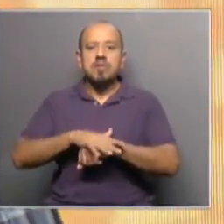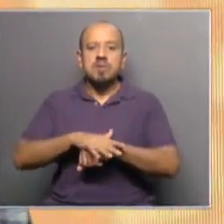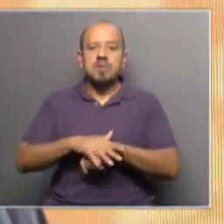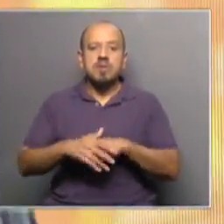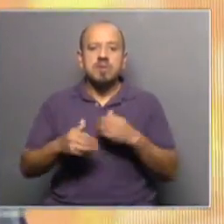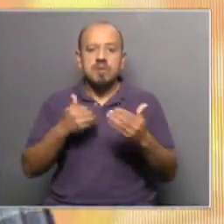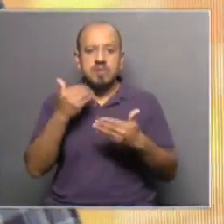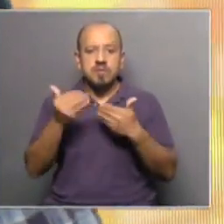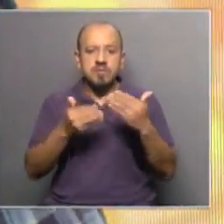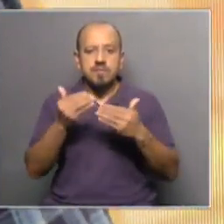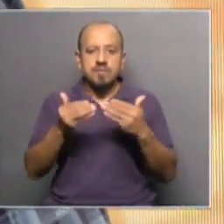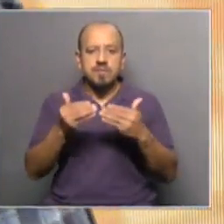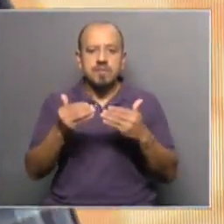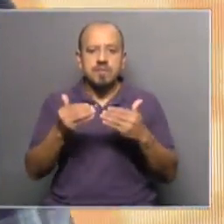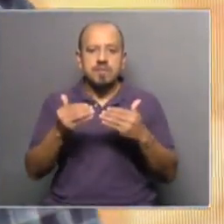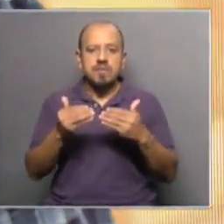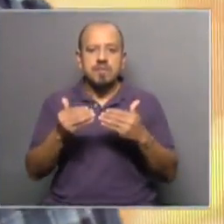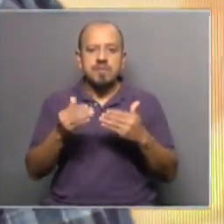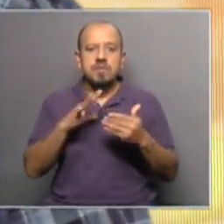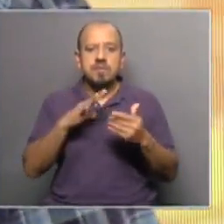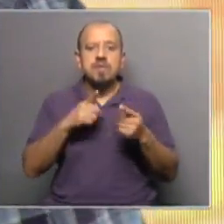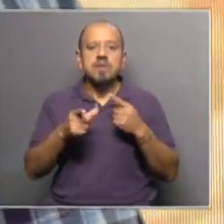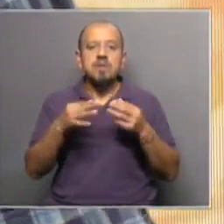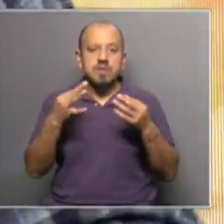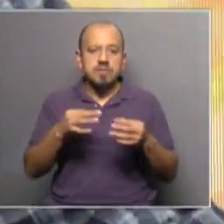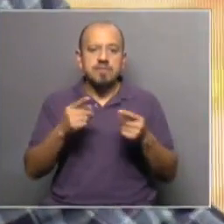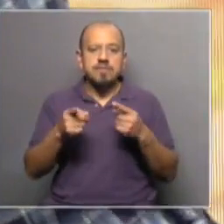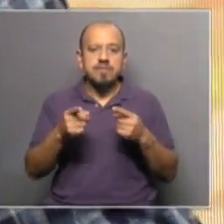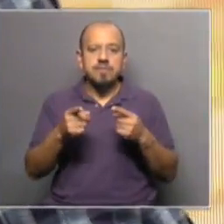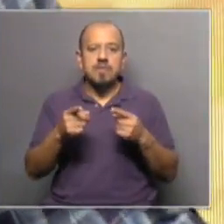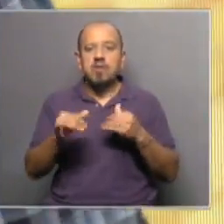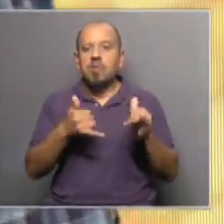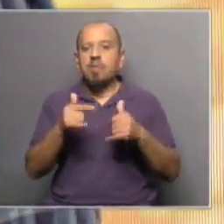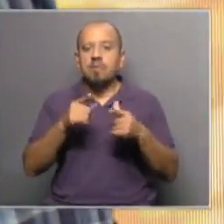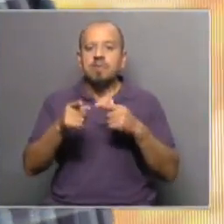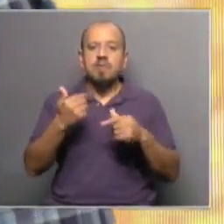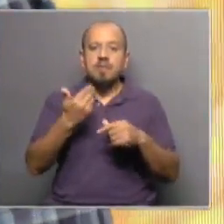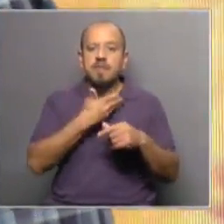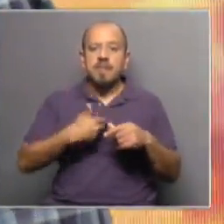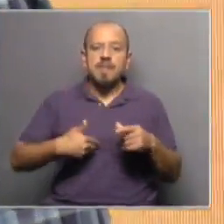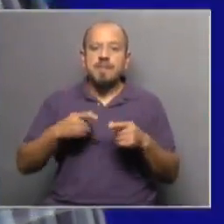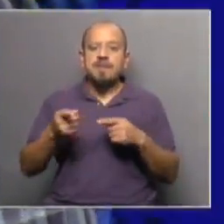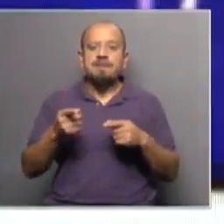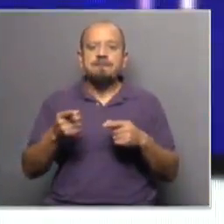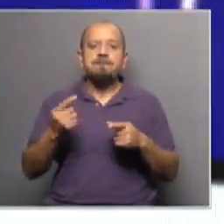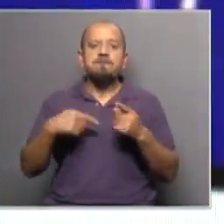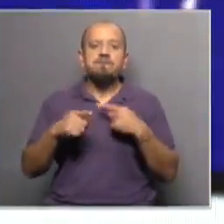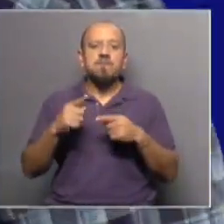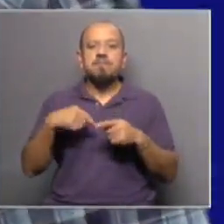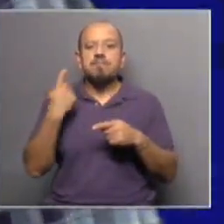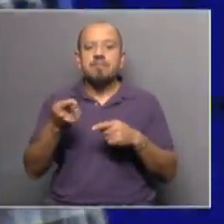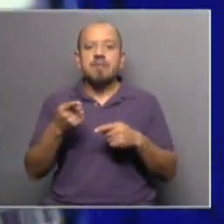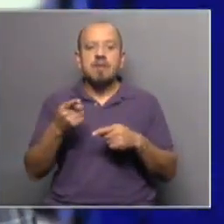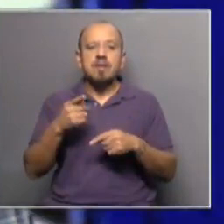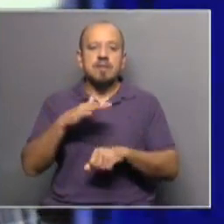más de cuerda, digamos, de margen a que, bueno, está bien visto que el jugador se manifieste contra el presidente de un país. Y en otras épocas